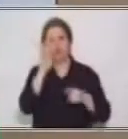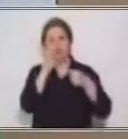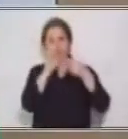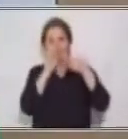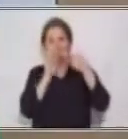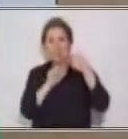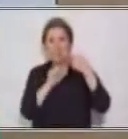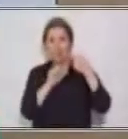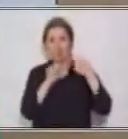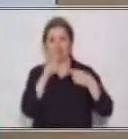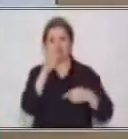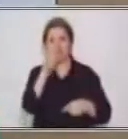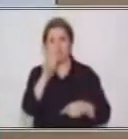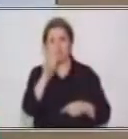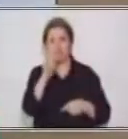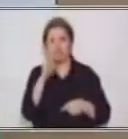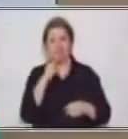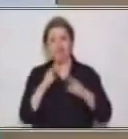3.50.